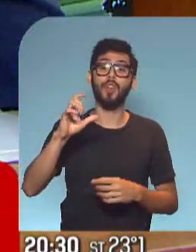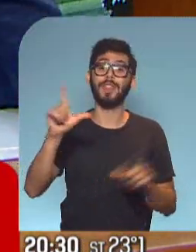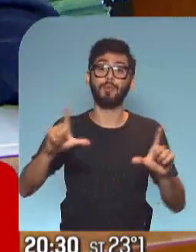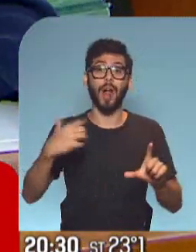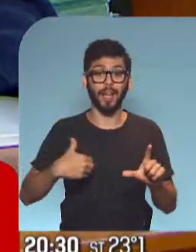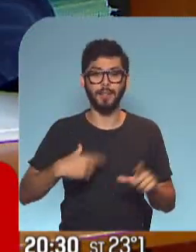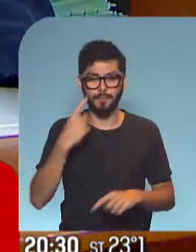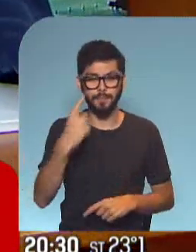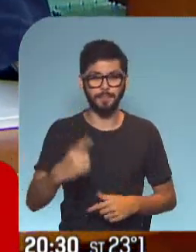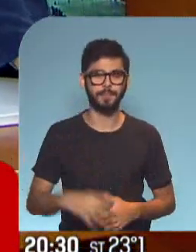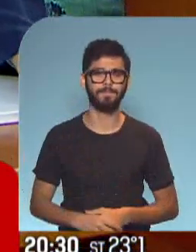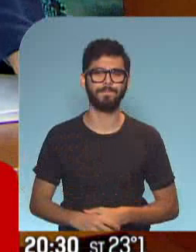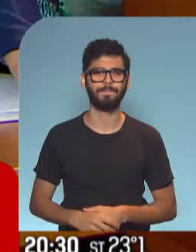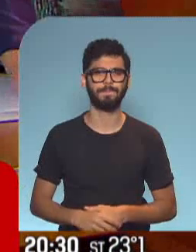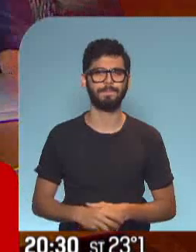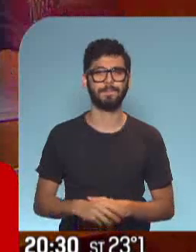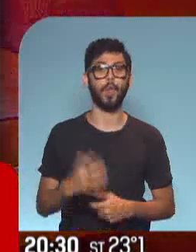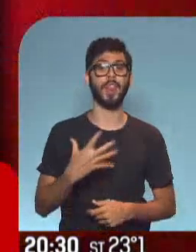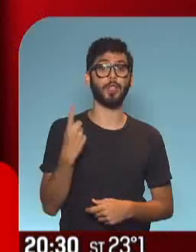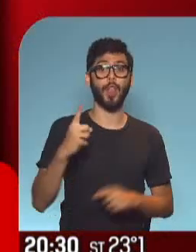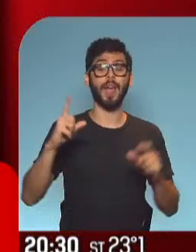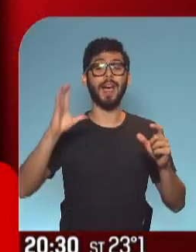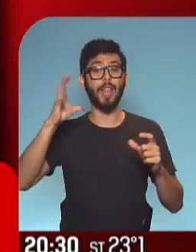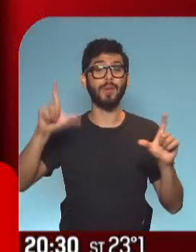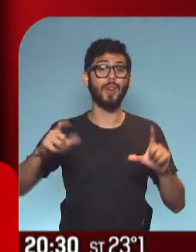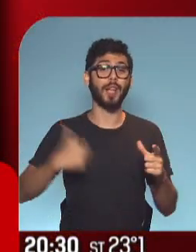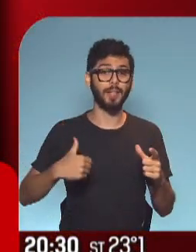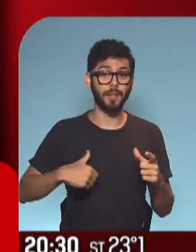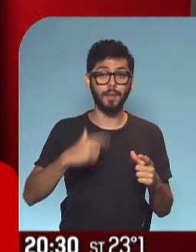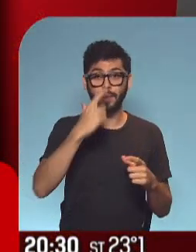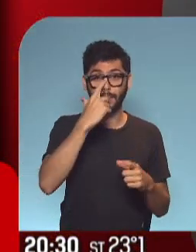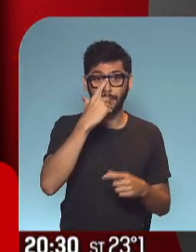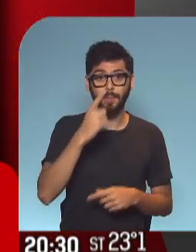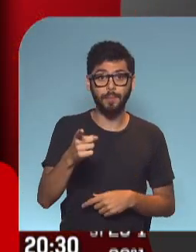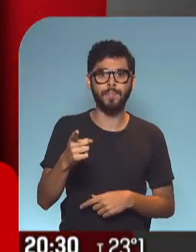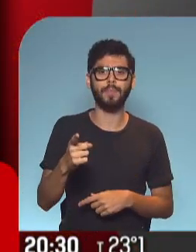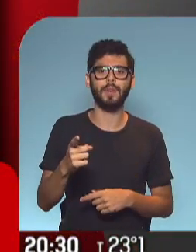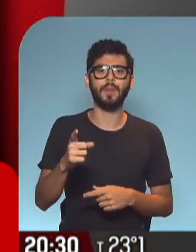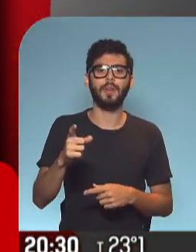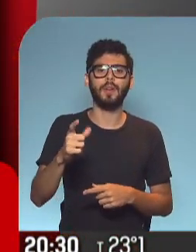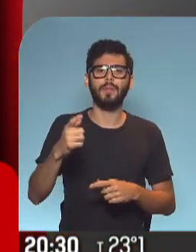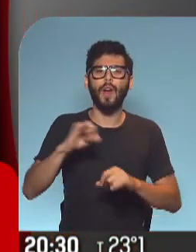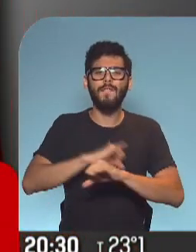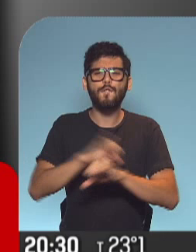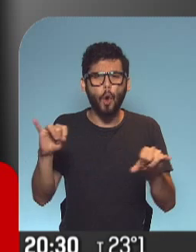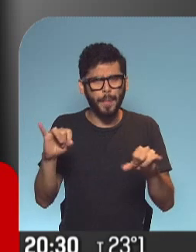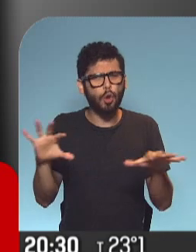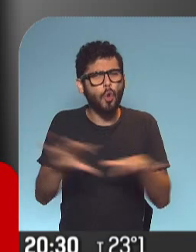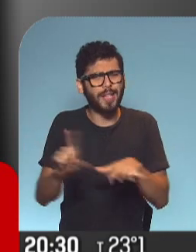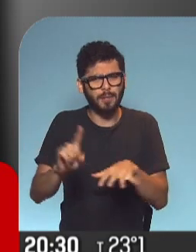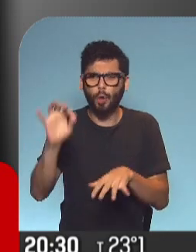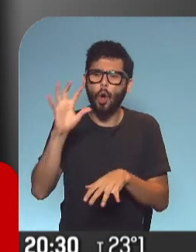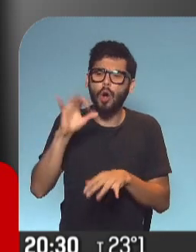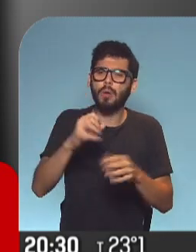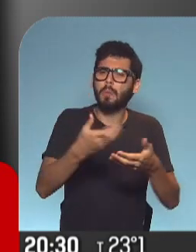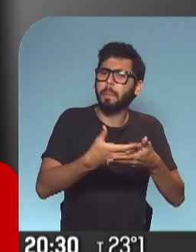compartimos el directorio de radio y televisión argentina que hará a la opinión pública ante información inexacta brindando a la opinión pública